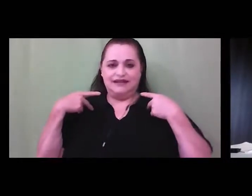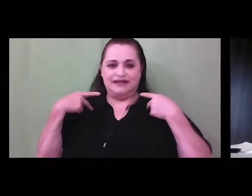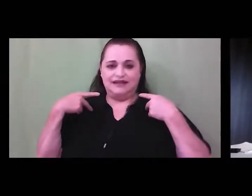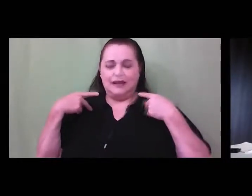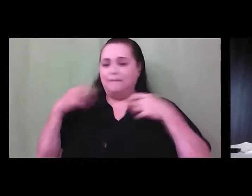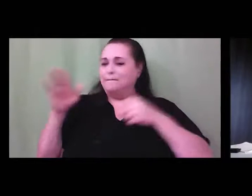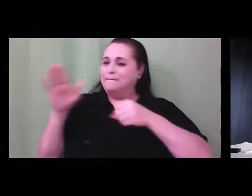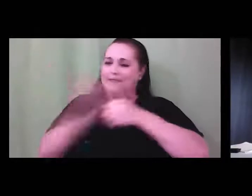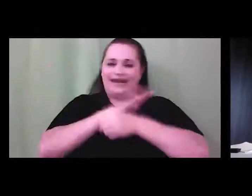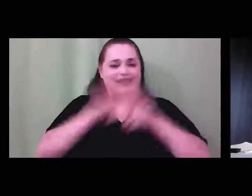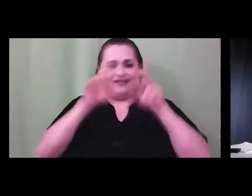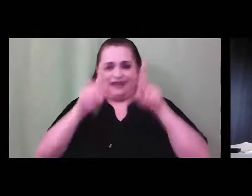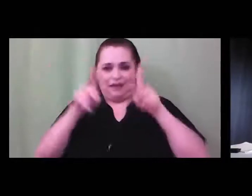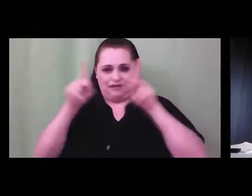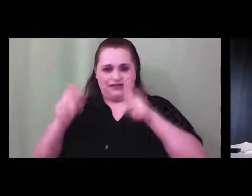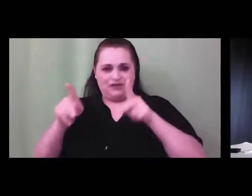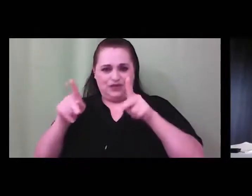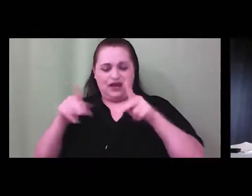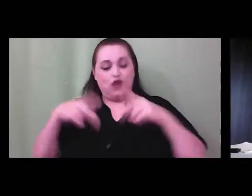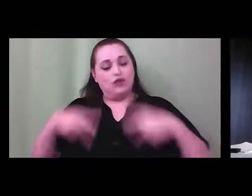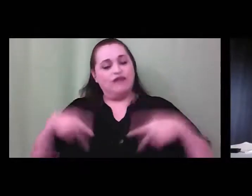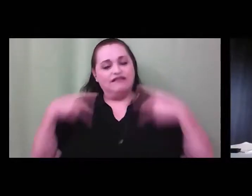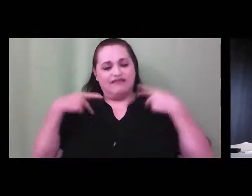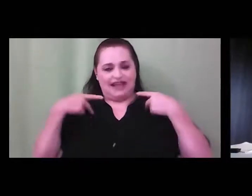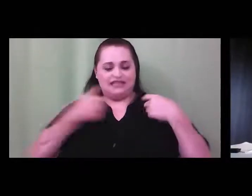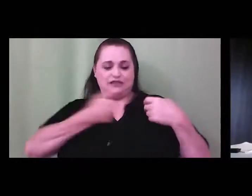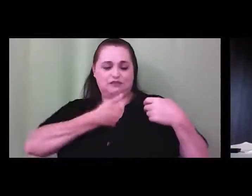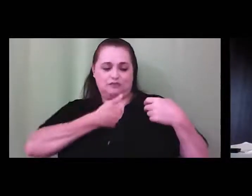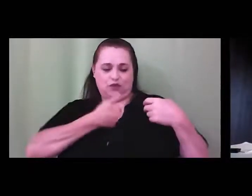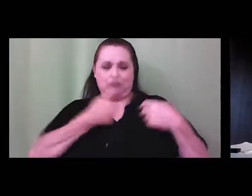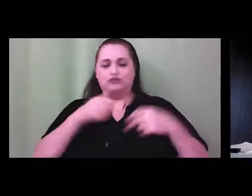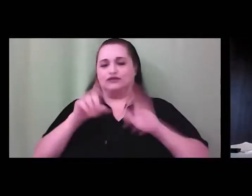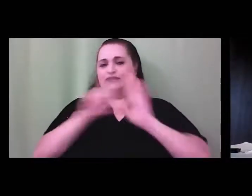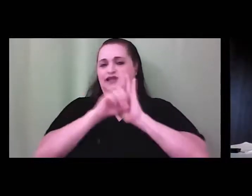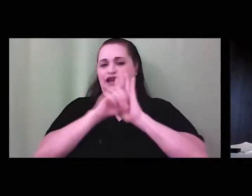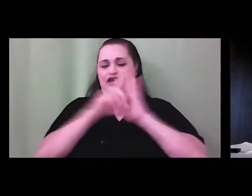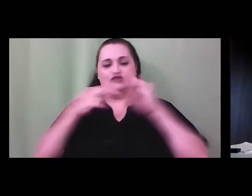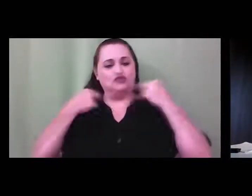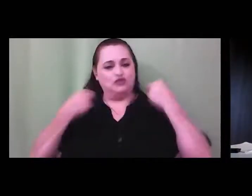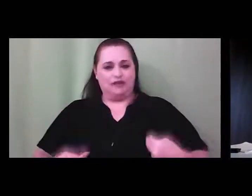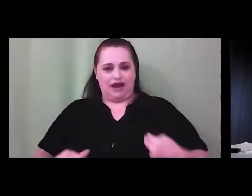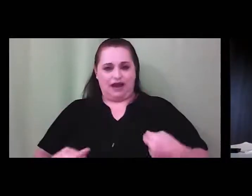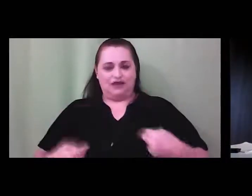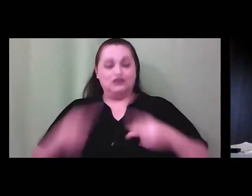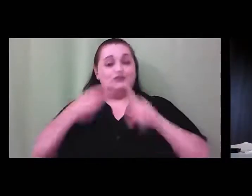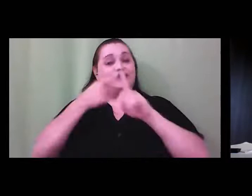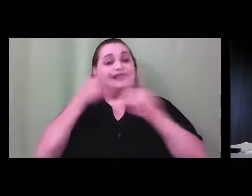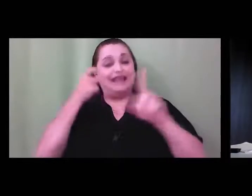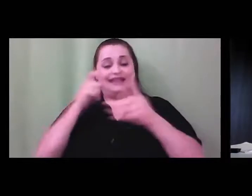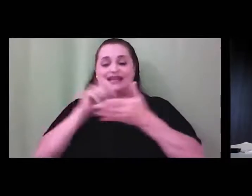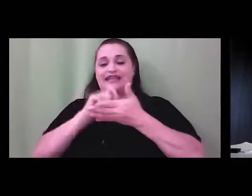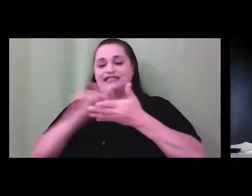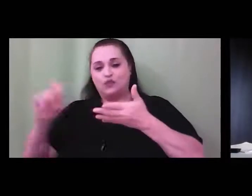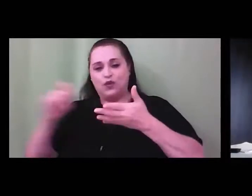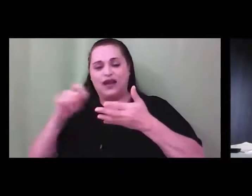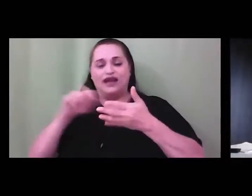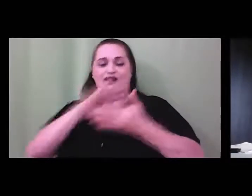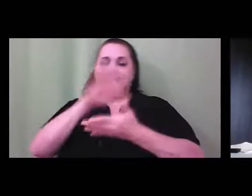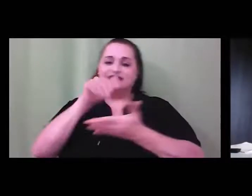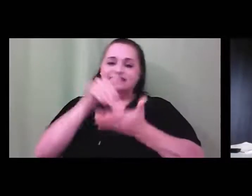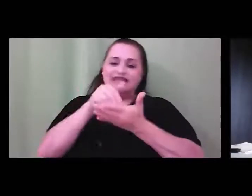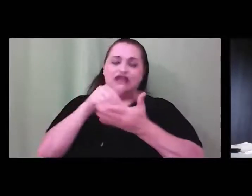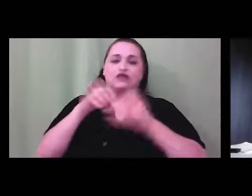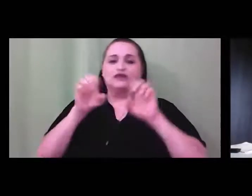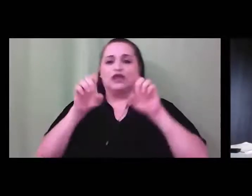plena de la persona y de una vivencia de sus propios derechos humanos. Así es que desde las escuelas, desde los centros